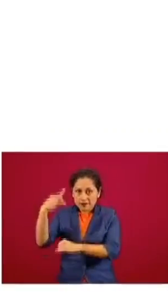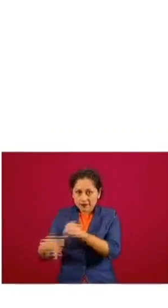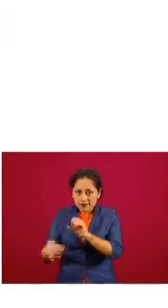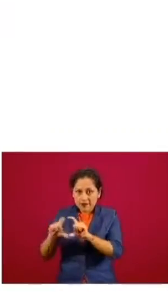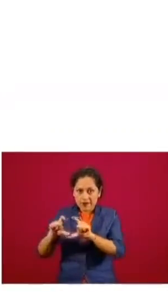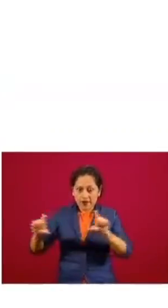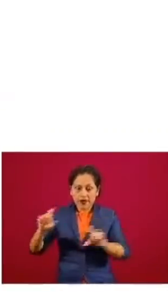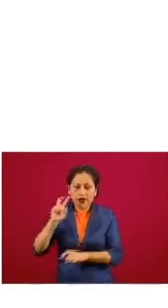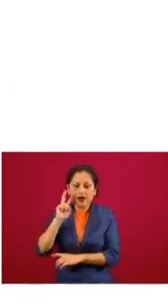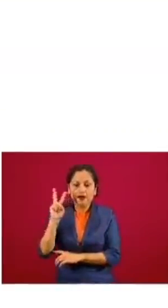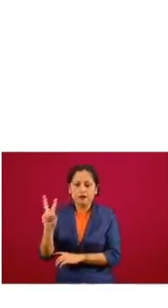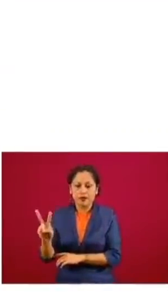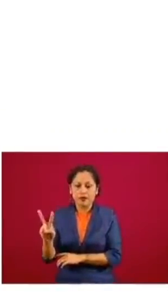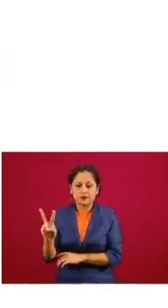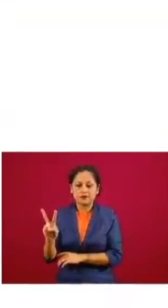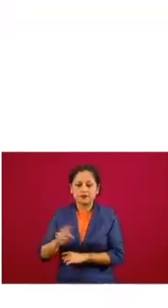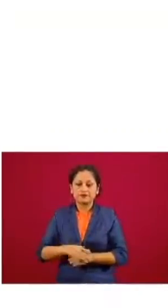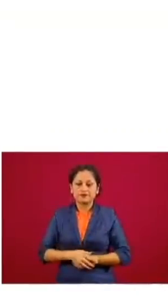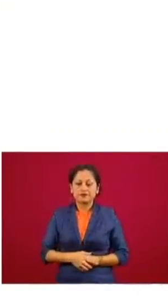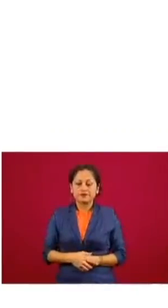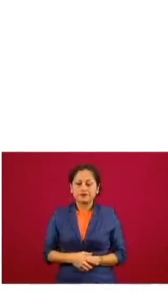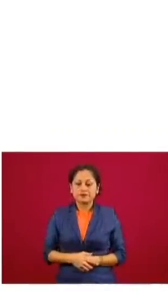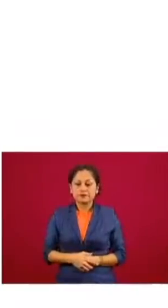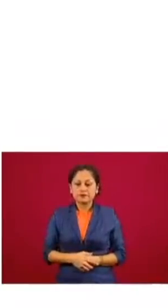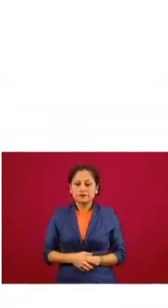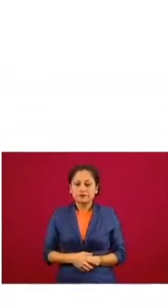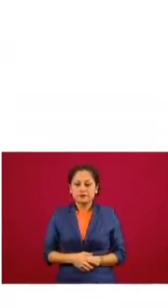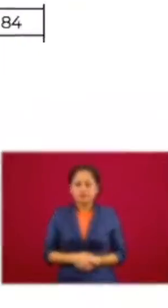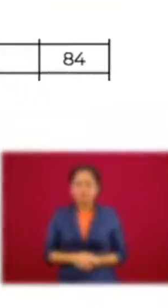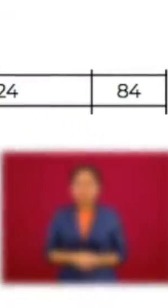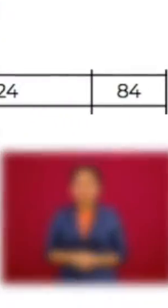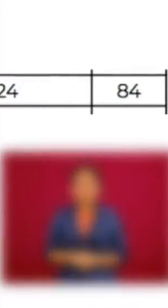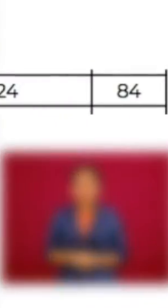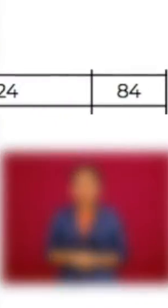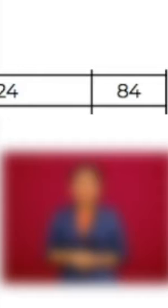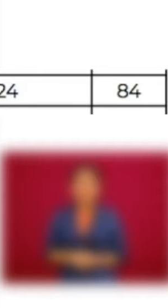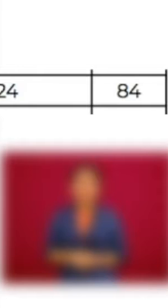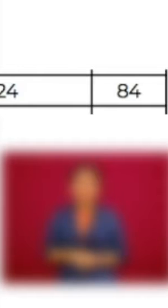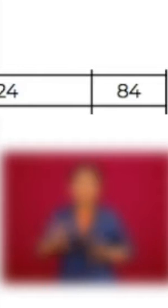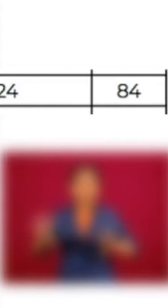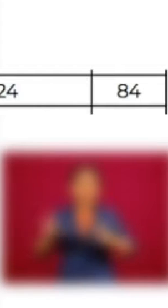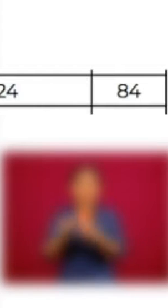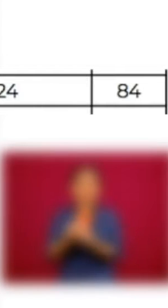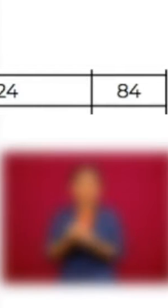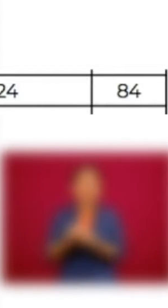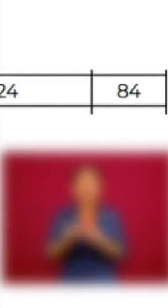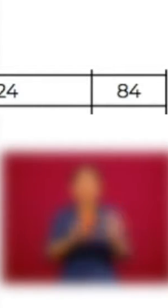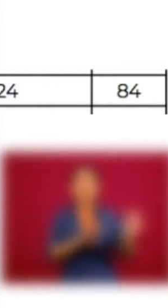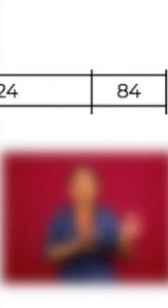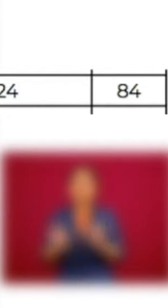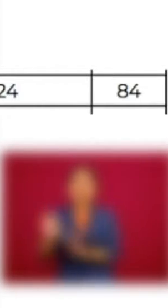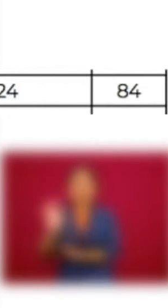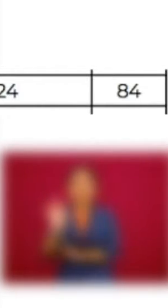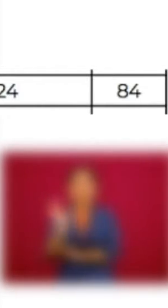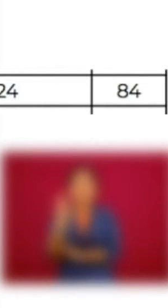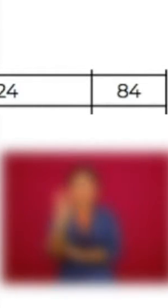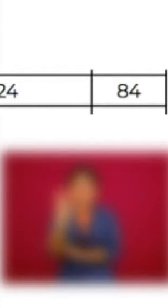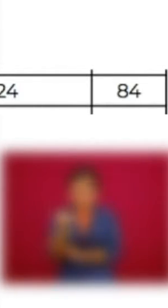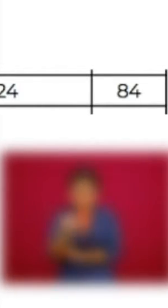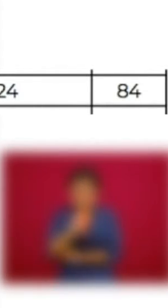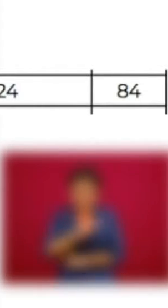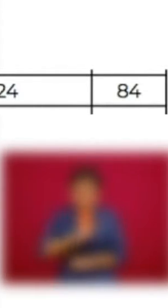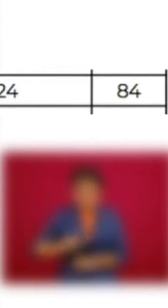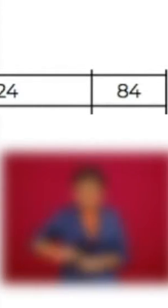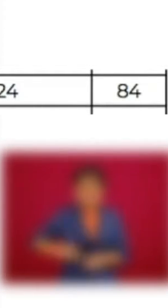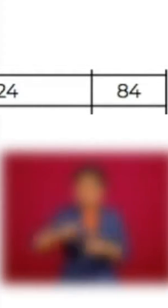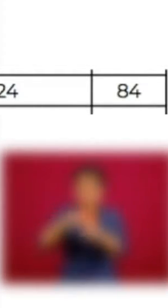vecinos de contagios y una columna más sin enfermos y sin vecindad. Hidalgo tiene 24 de 84 municipios en verde, lo que significa